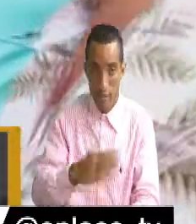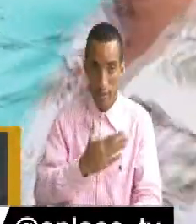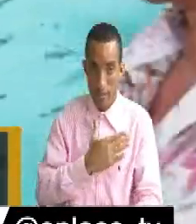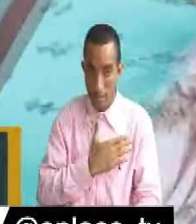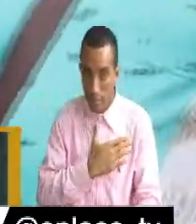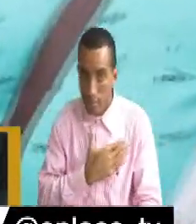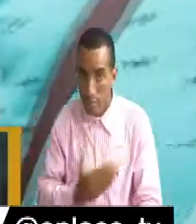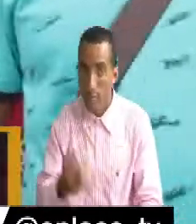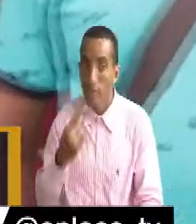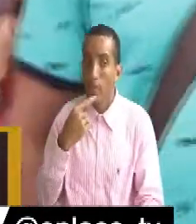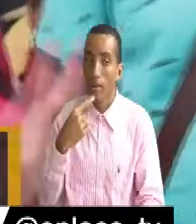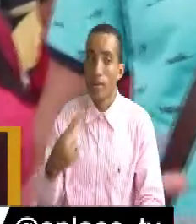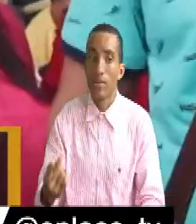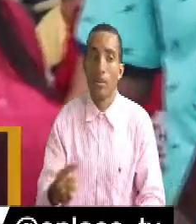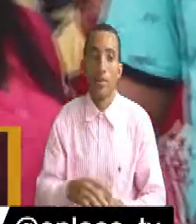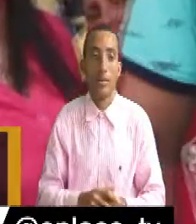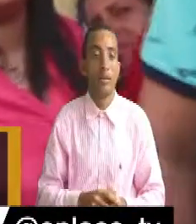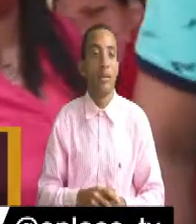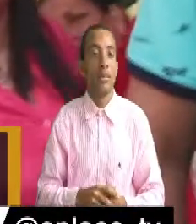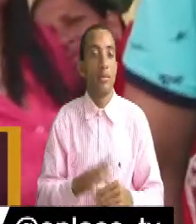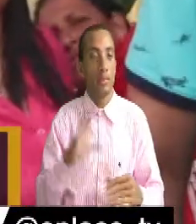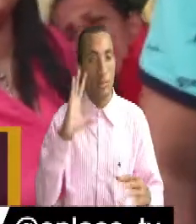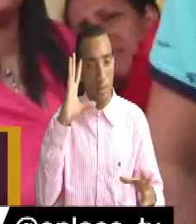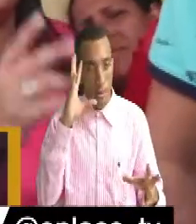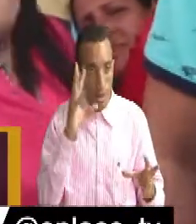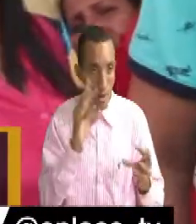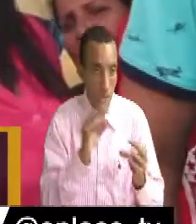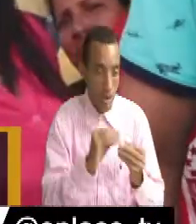estoy diciendo, vamos a concertar